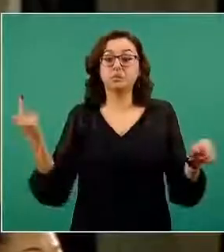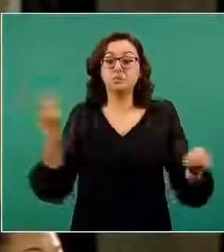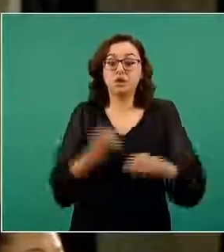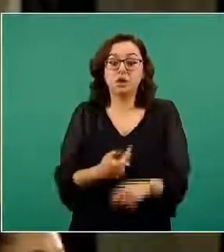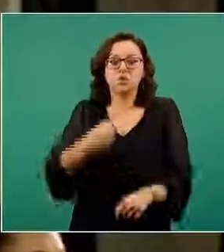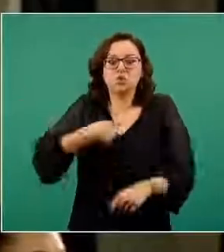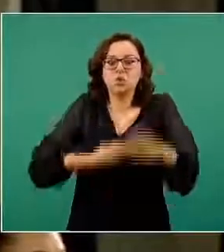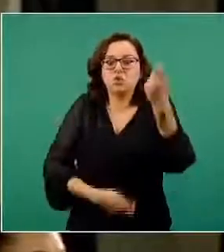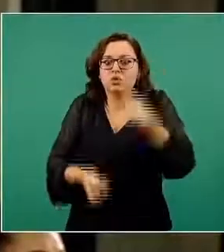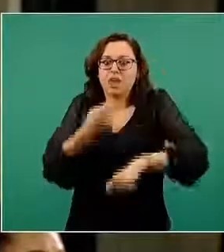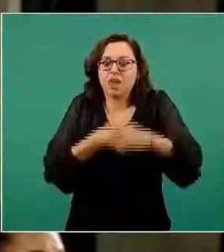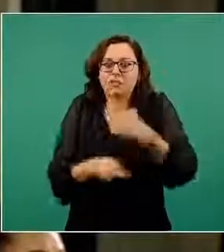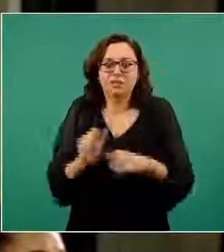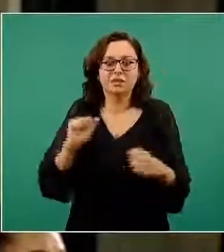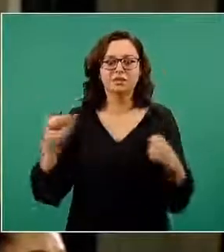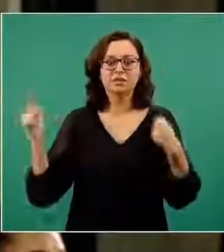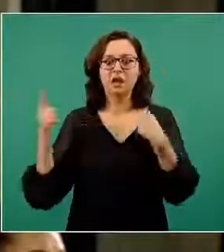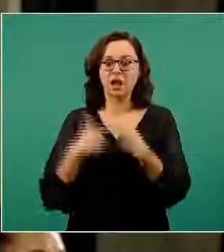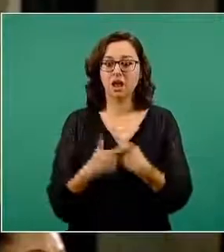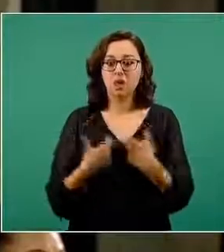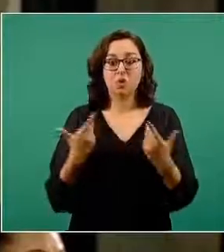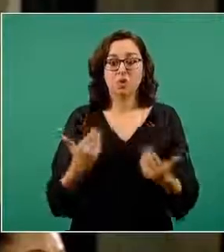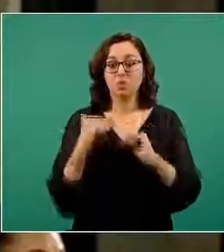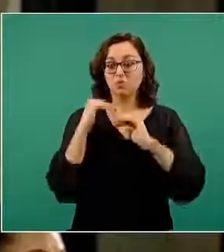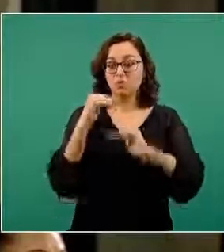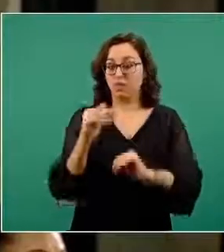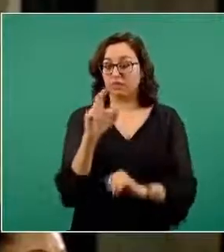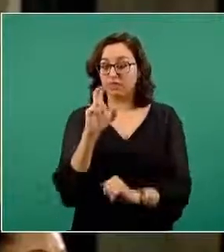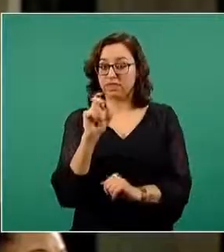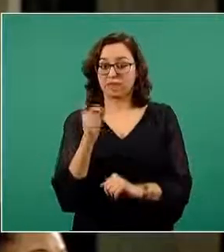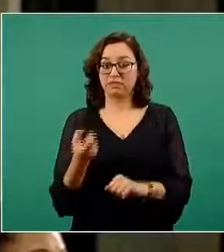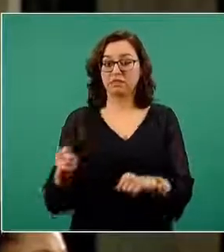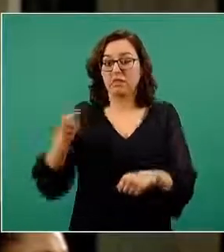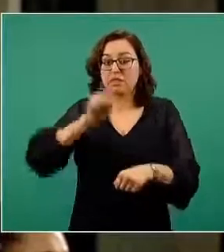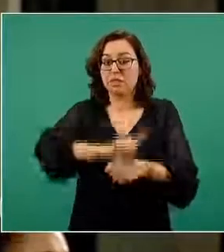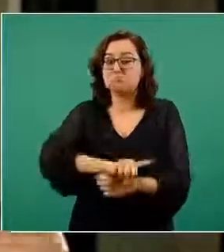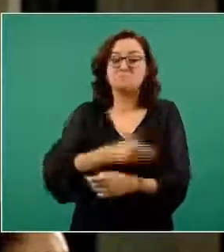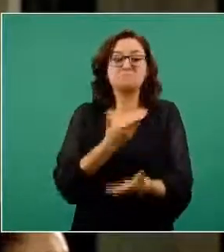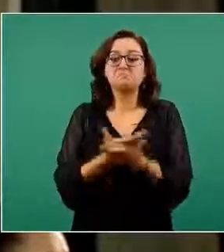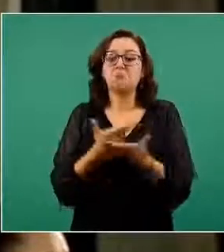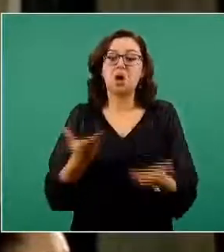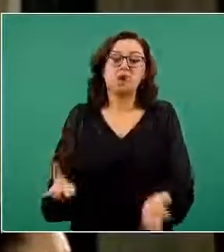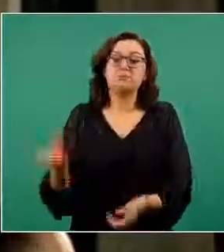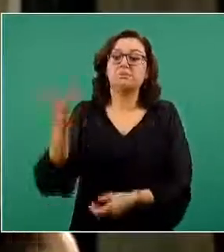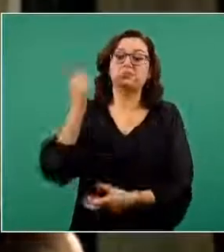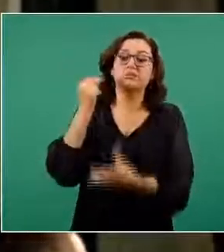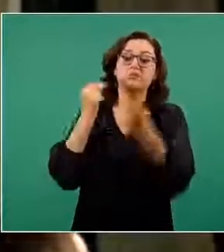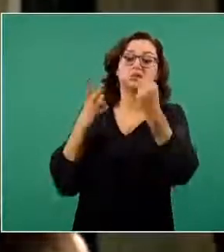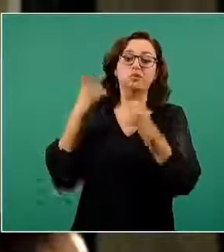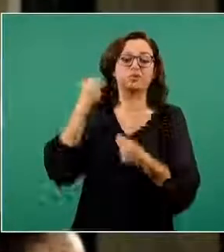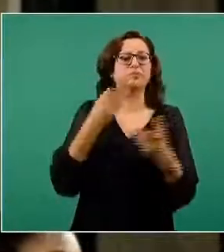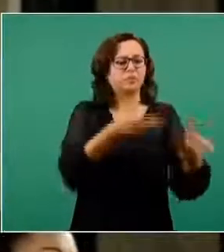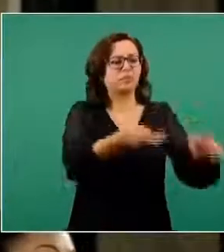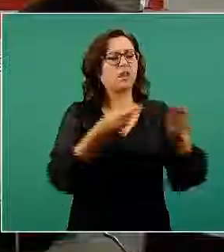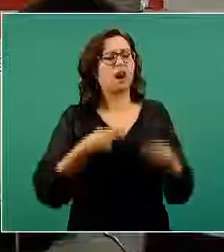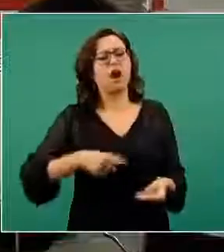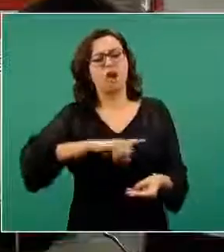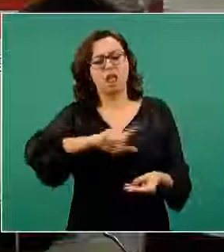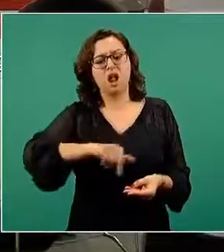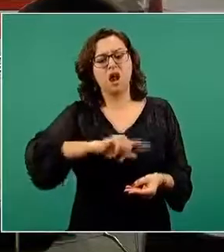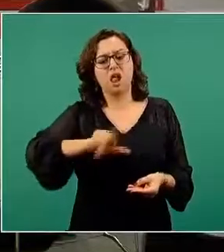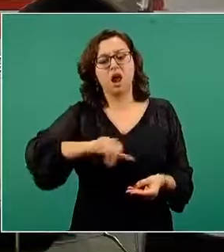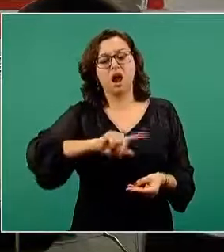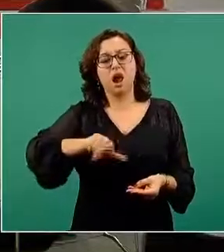hacer y tiene 30 días, digamos, tal instancia para sacarlo, simplemente me dicen, no, tú entrégamelo, pero no hay